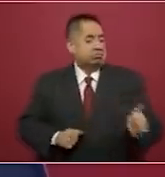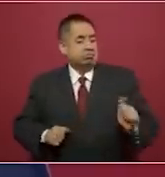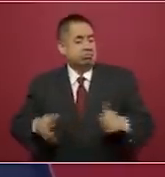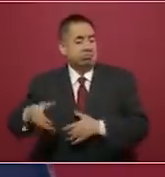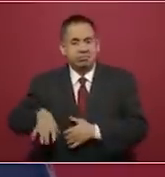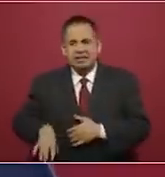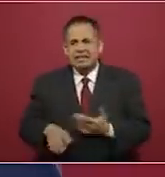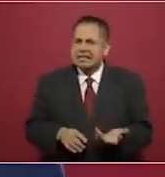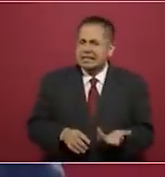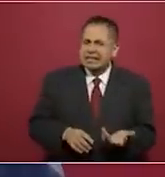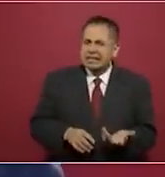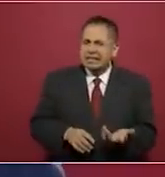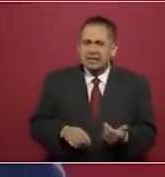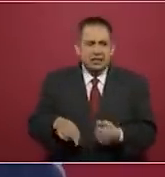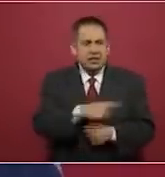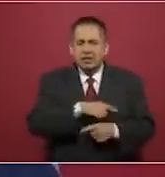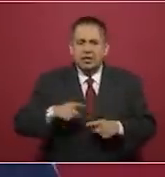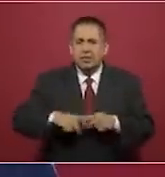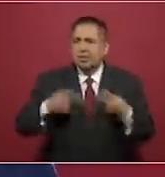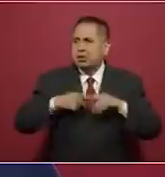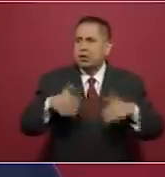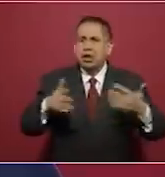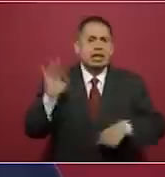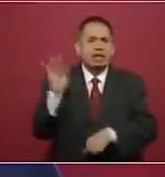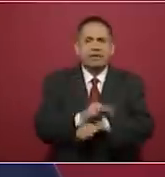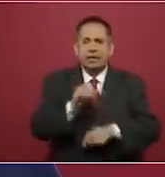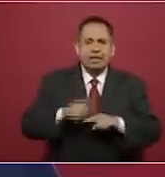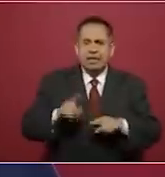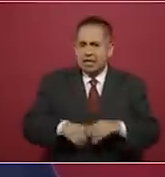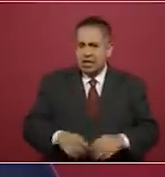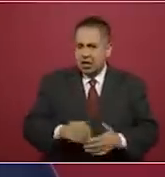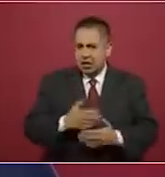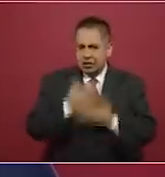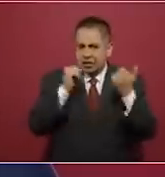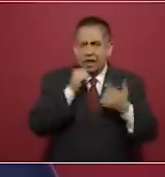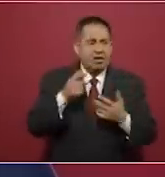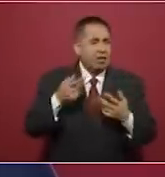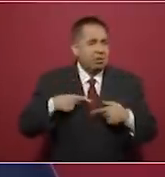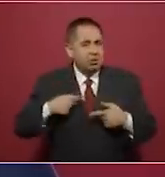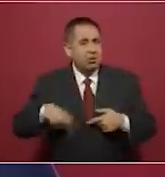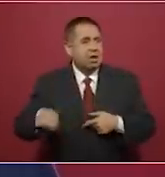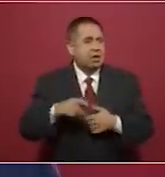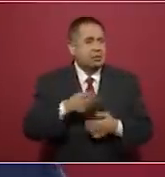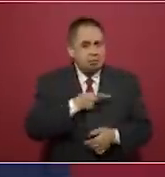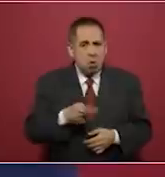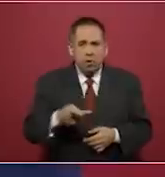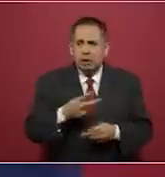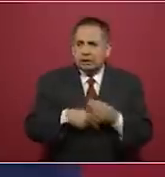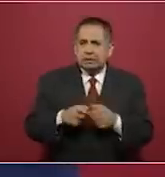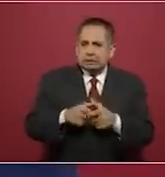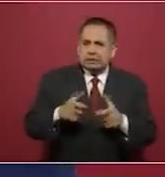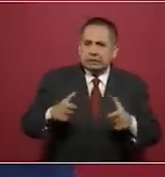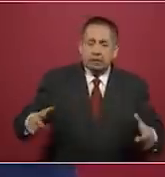condiciones de indefensión de desamparo en la pobreza abandonando a los